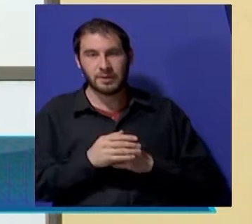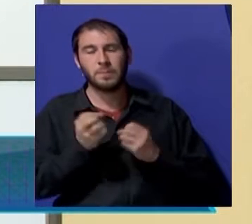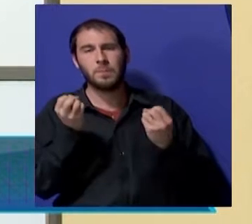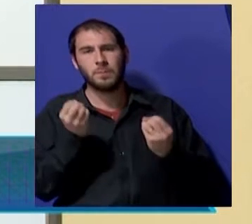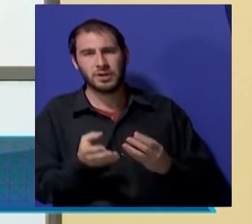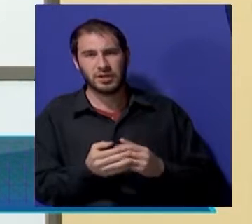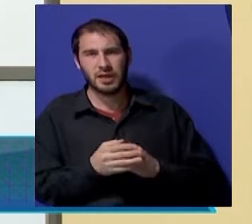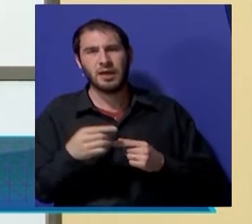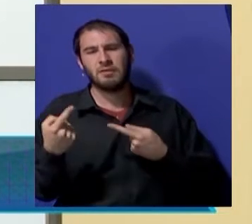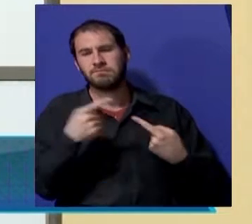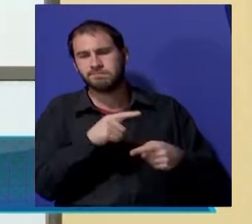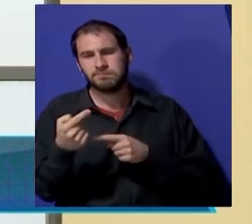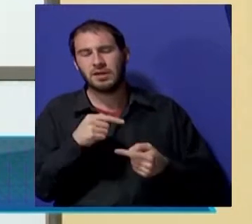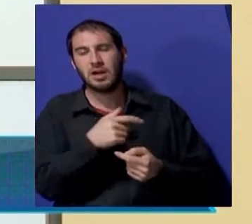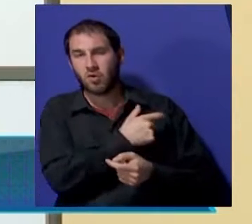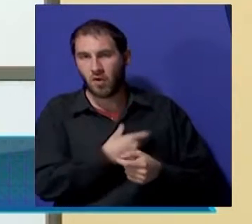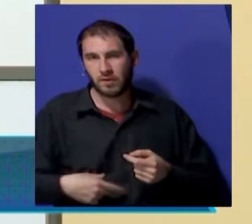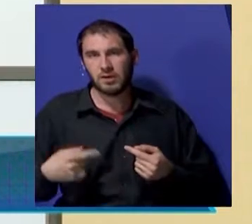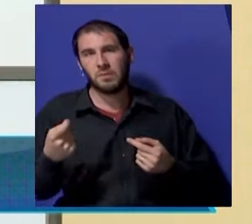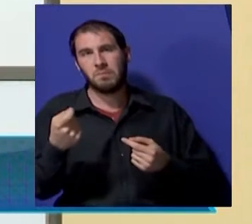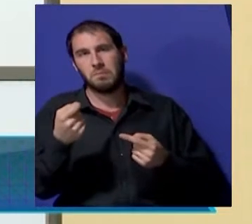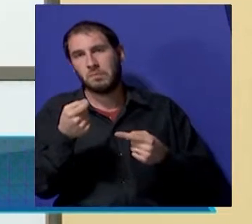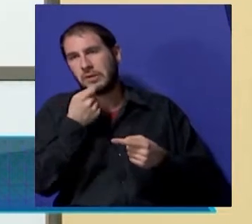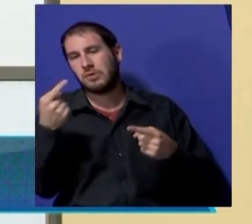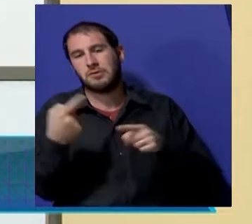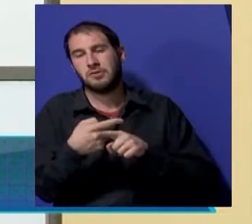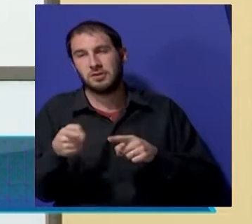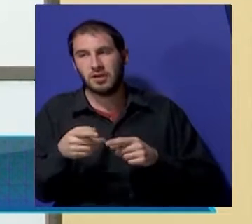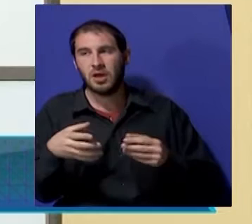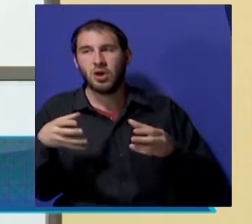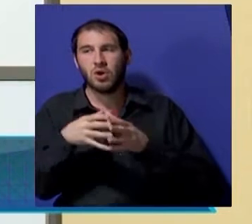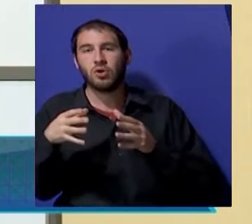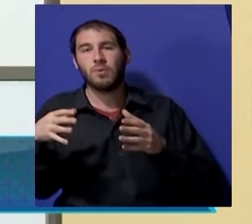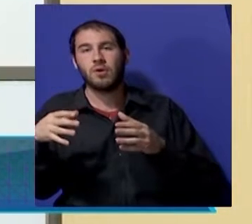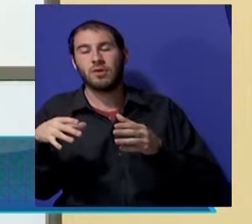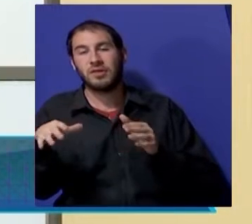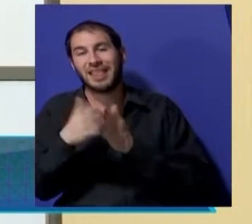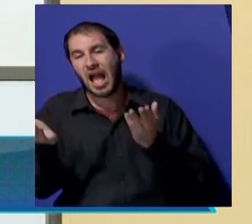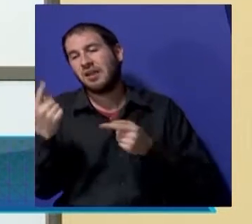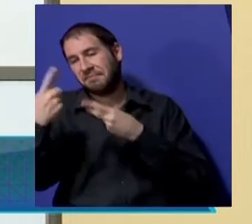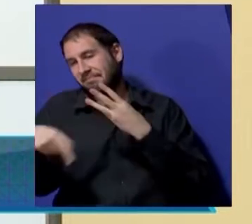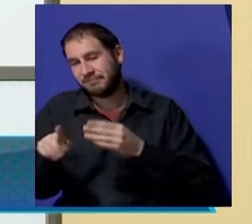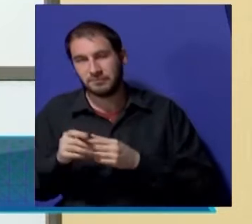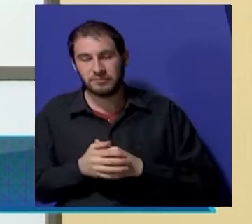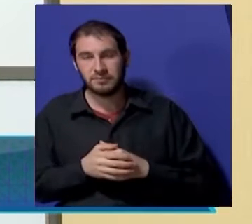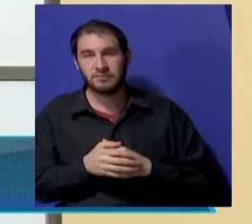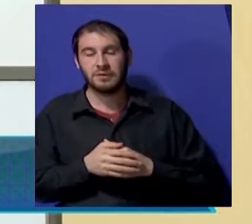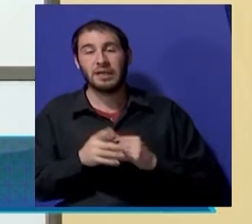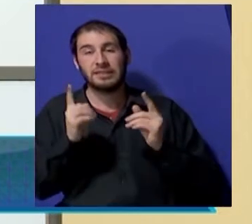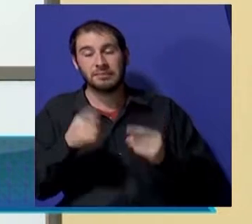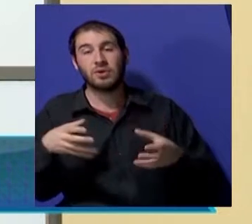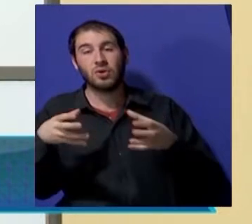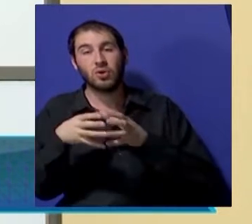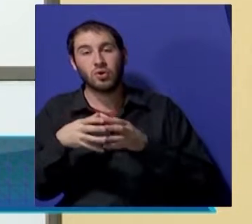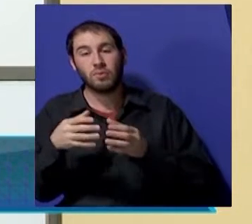de peleas del gobierno con grupos de medios, lo que ha ocurrido con los